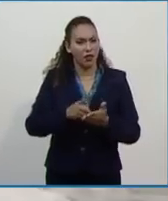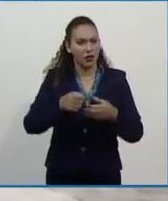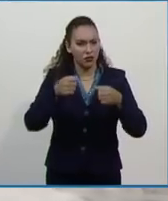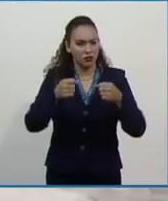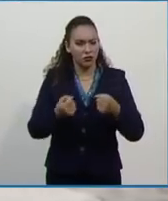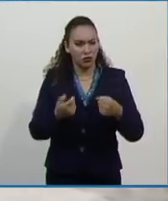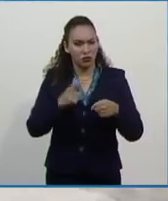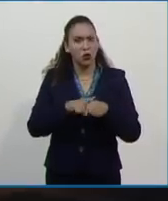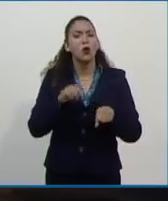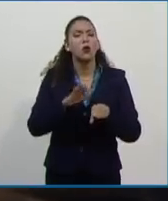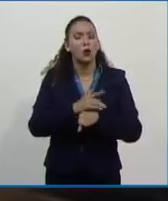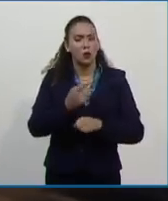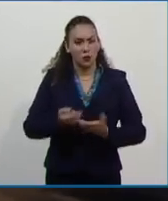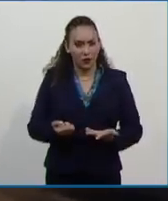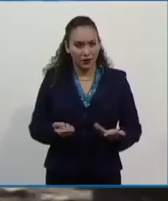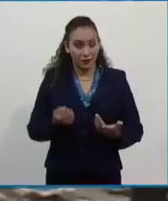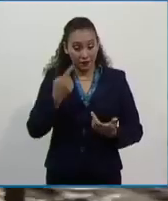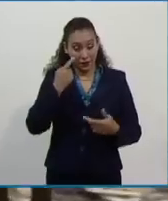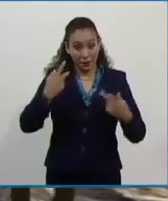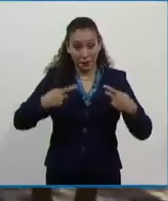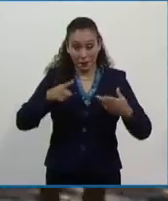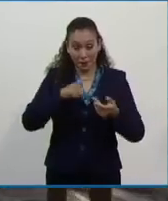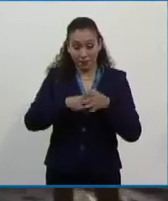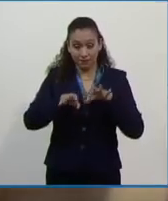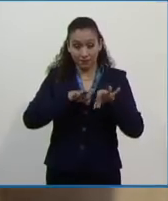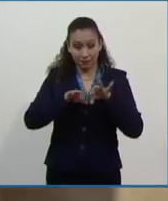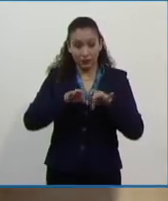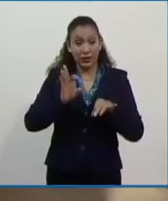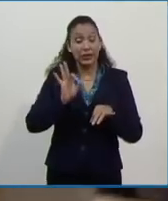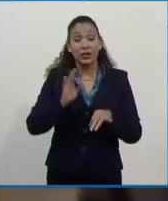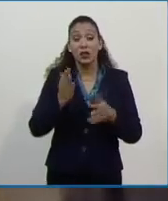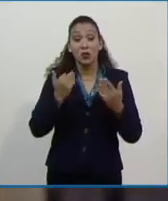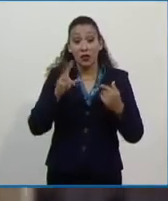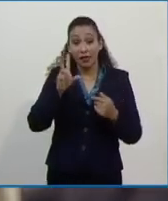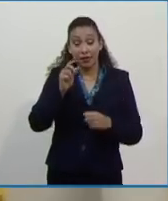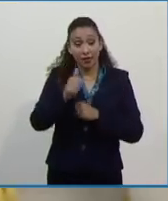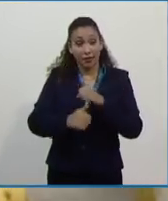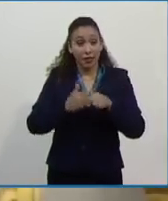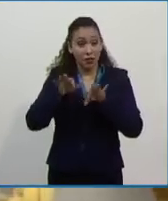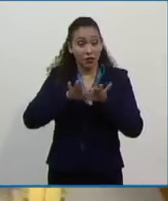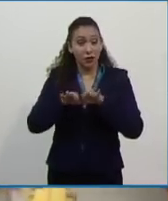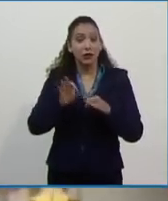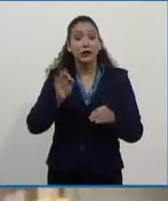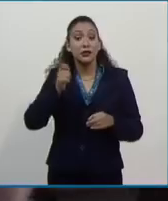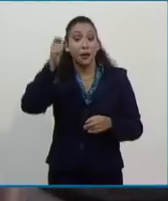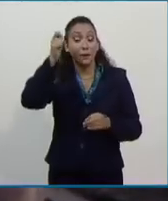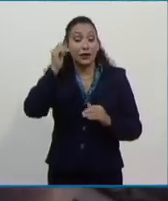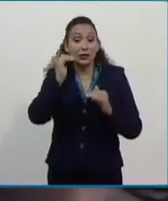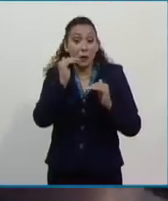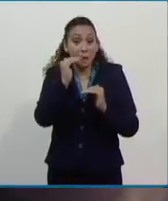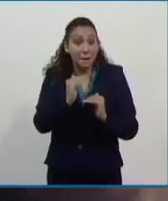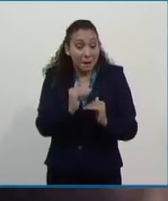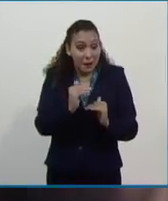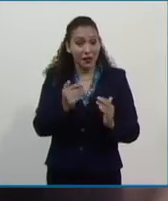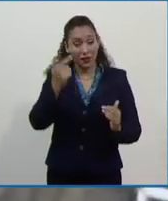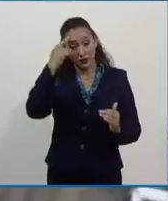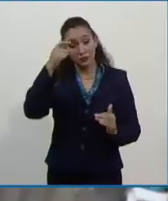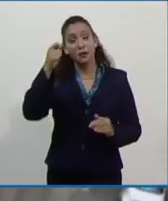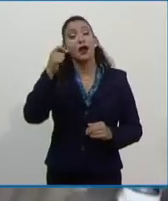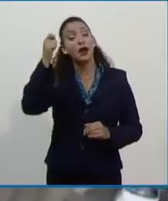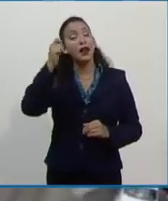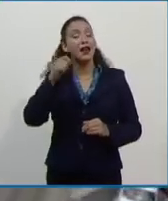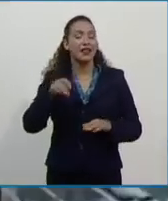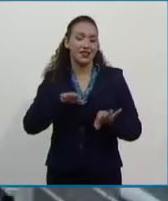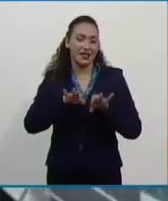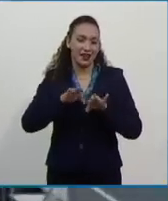no prever la posibilidad de que los trabajadores que no acrediten 30 años de servicio obtengan una pensión reducida de jubilación por vejez.